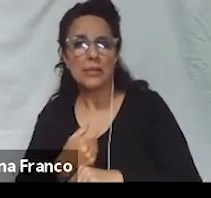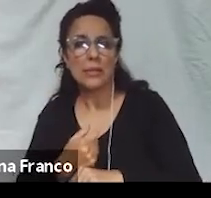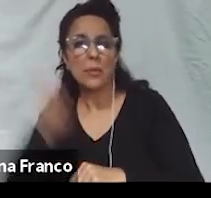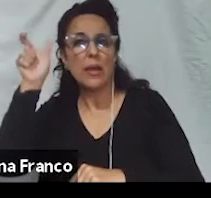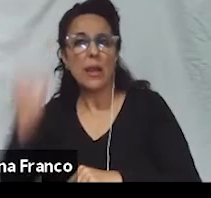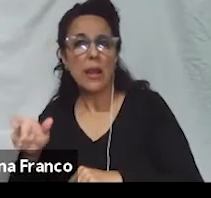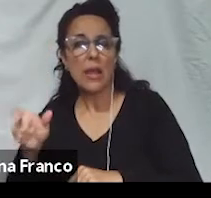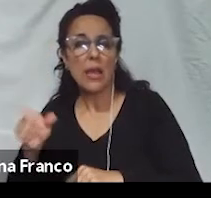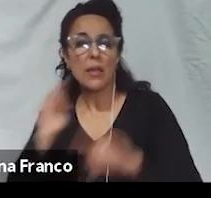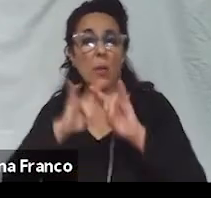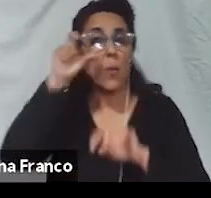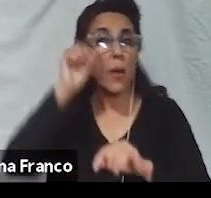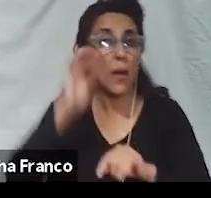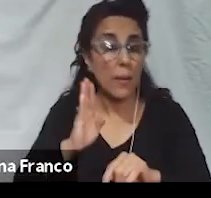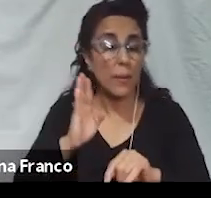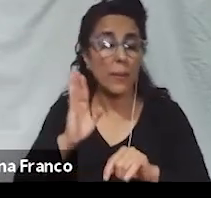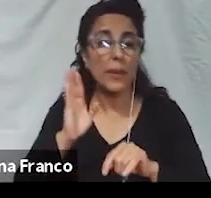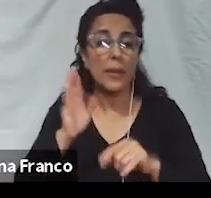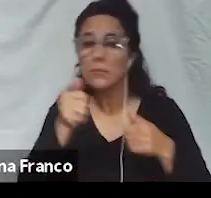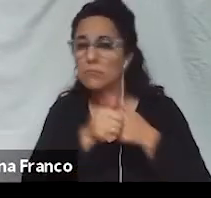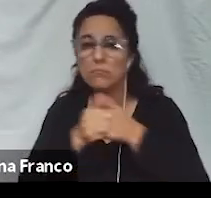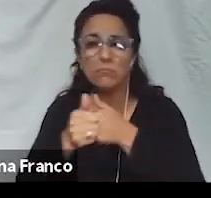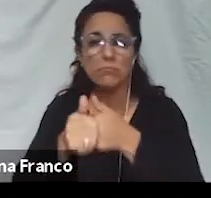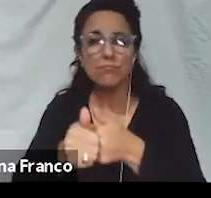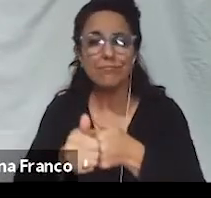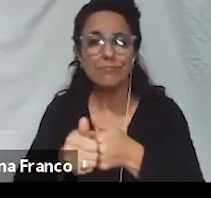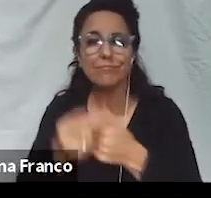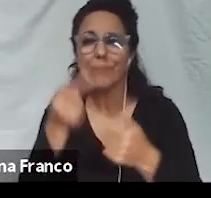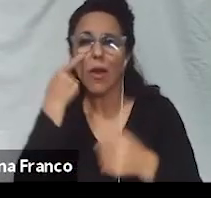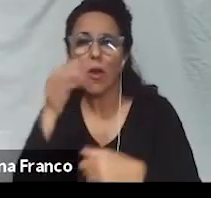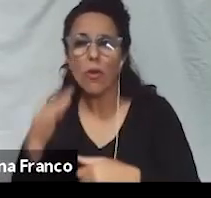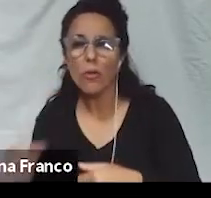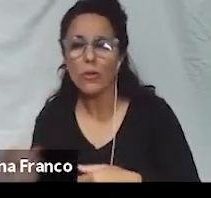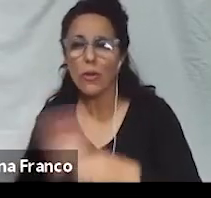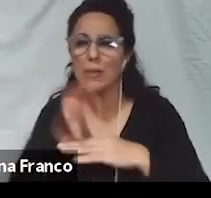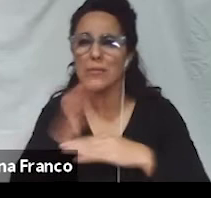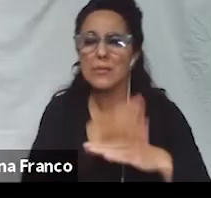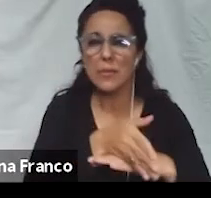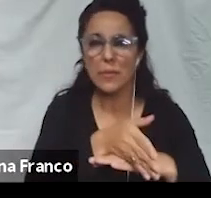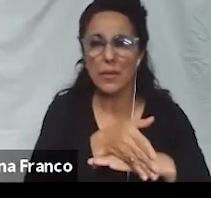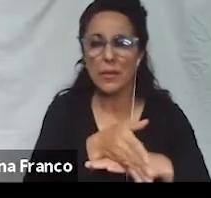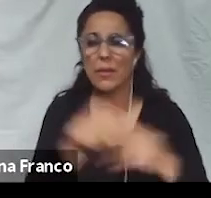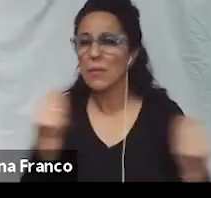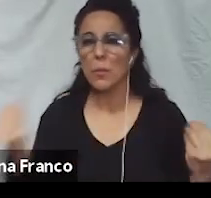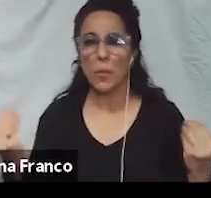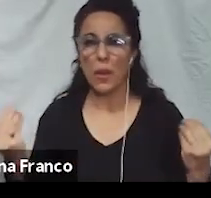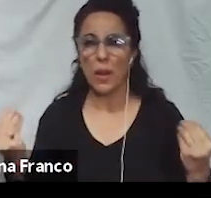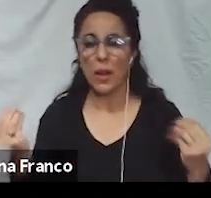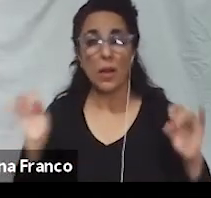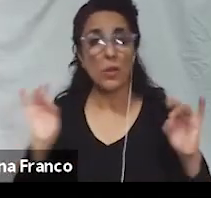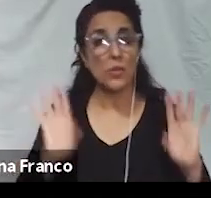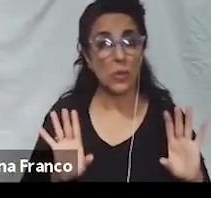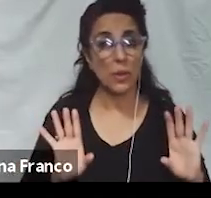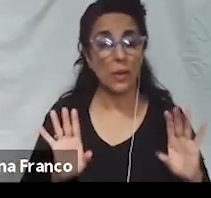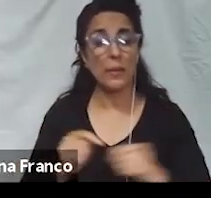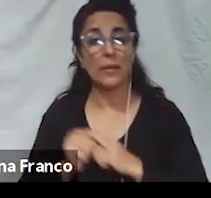cliente como sitio web o a qué específicamente quiere que auditemos la accesibilidad. Si quiere